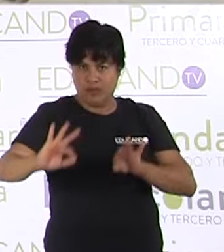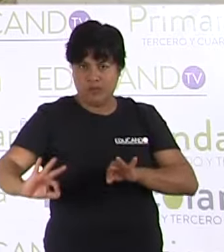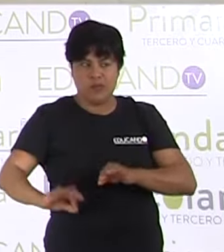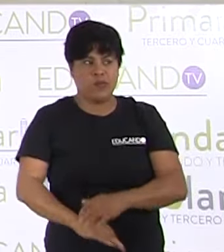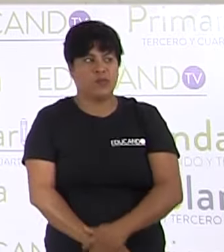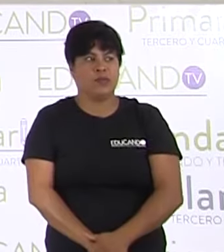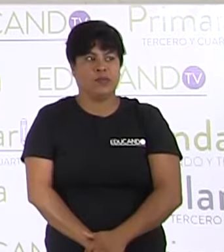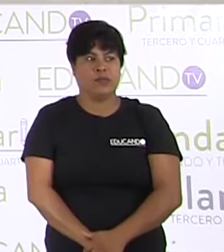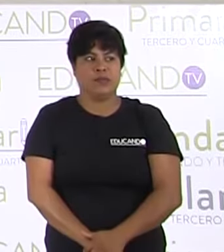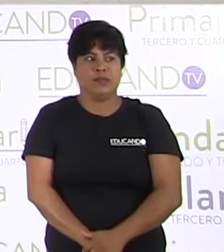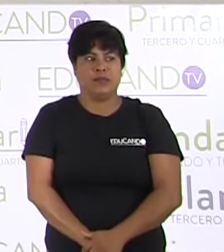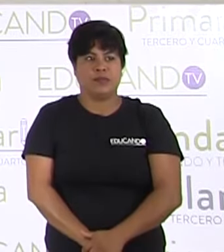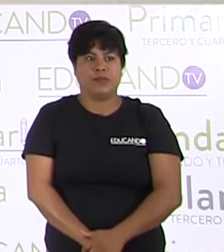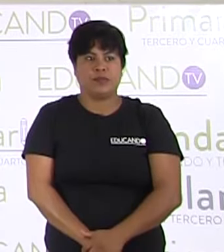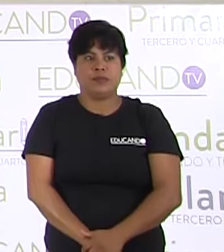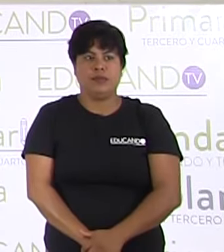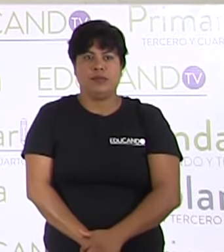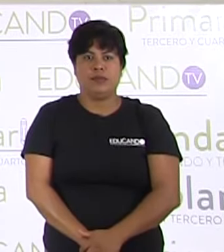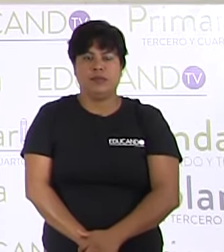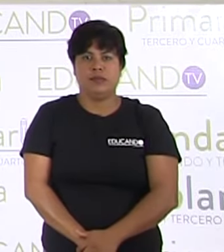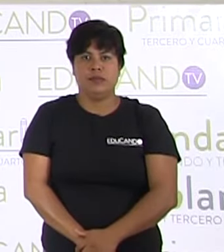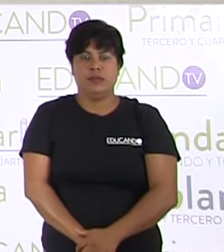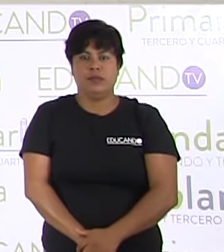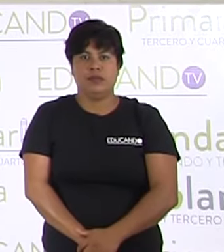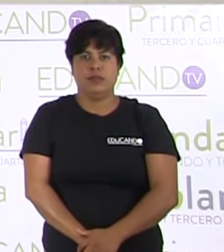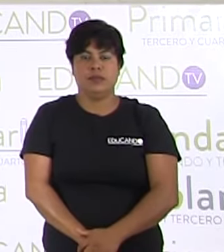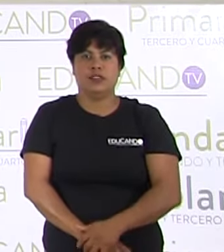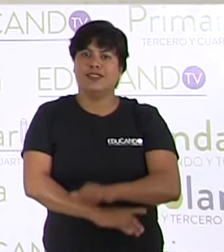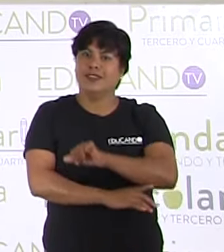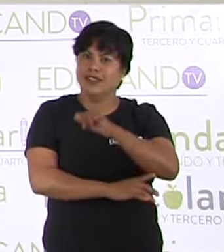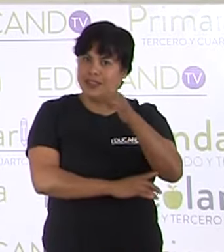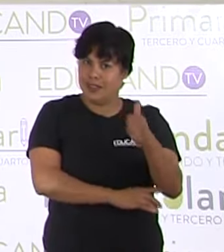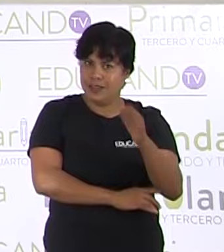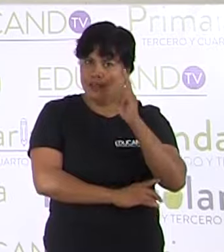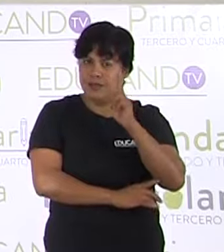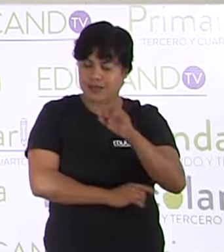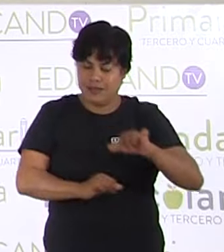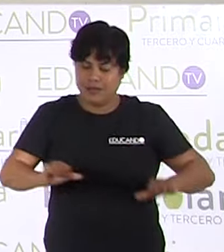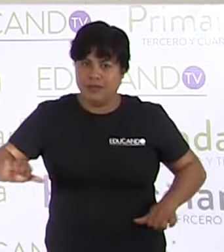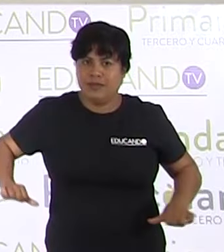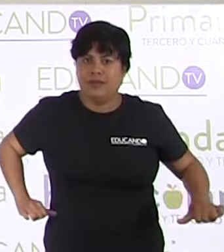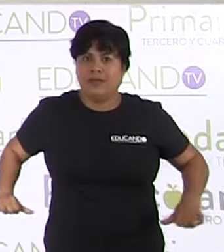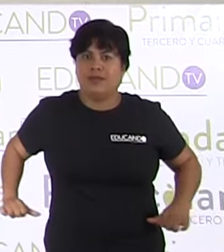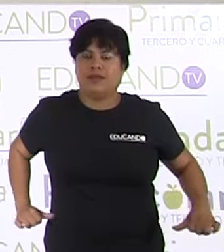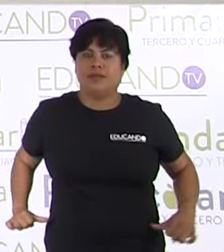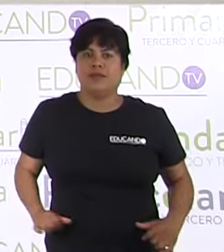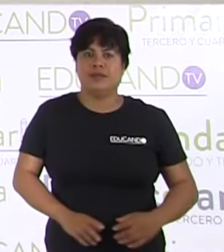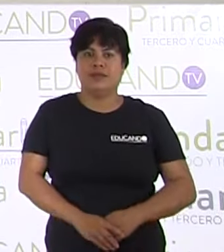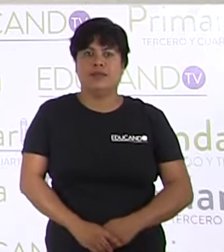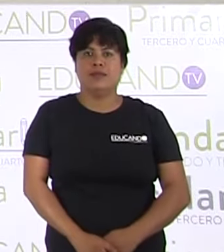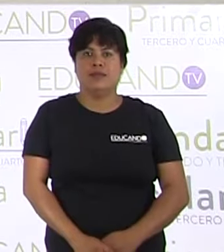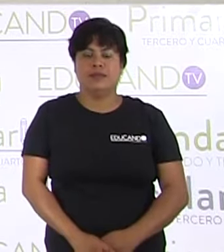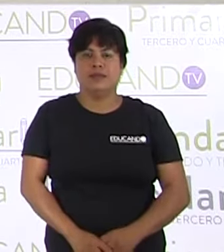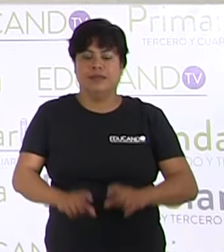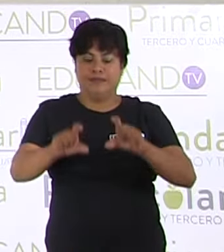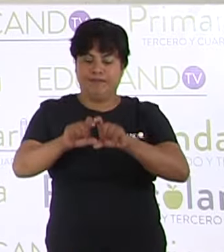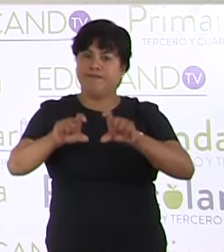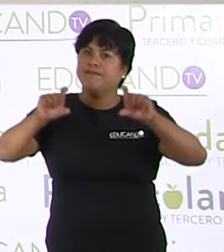aquí espacio para una siguiente recta